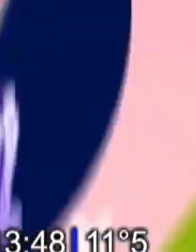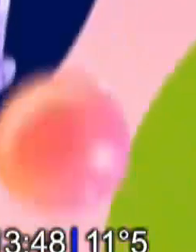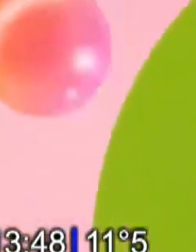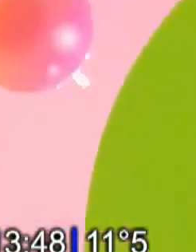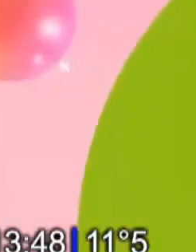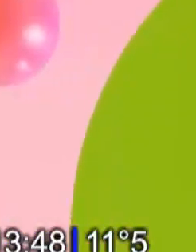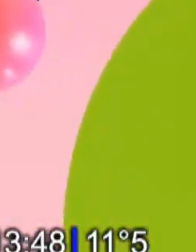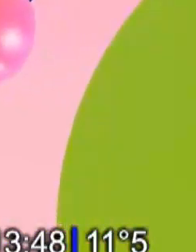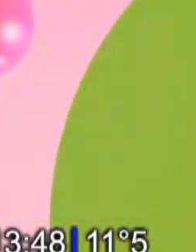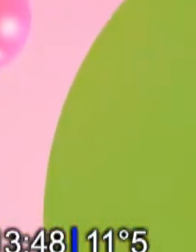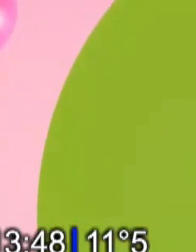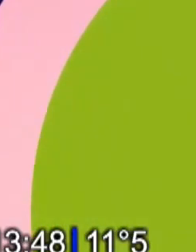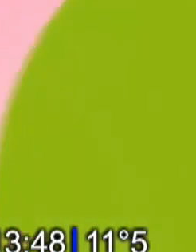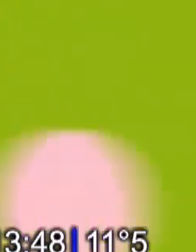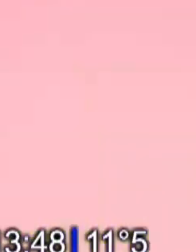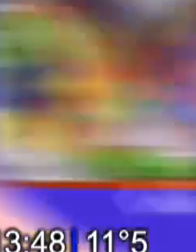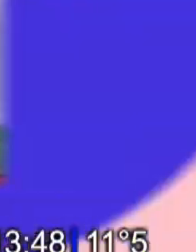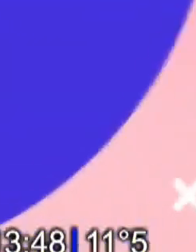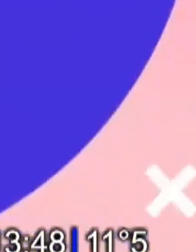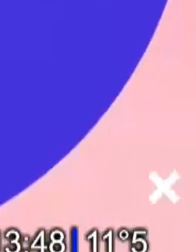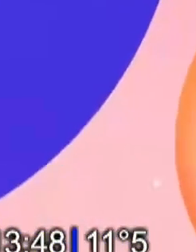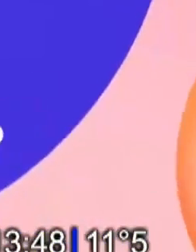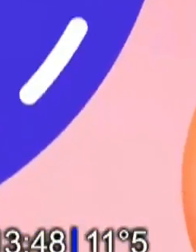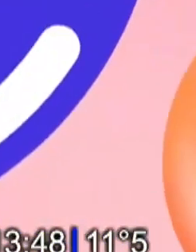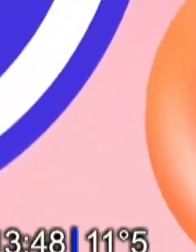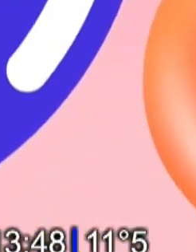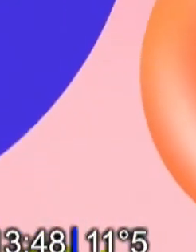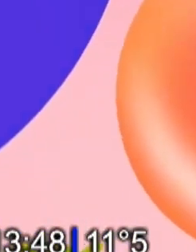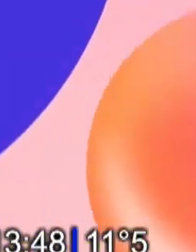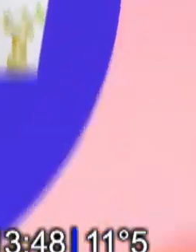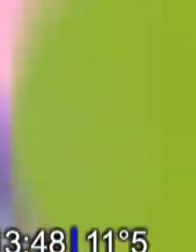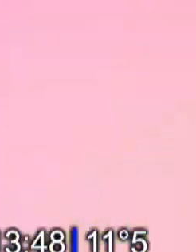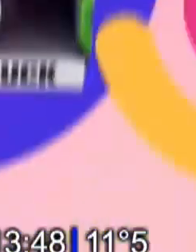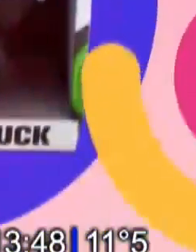con los mejores precios que te ayudan a regalar. Elegí el que más te guste ingresando en